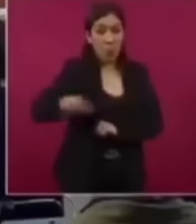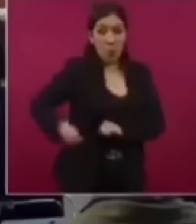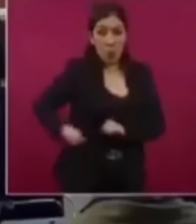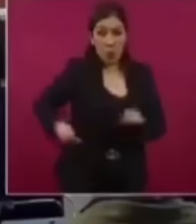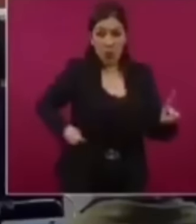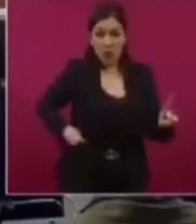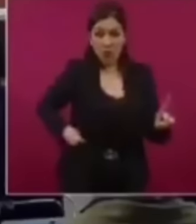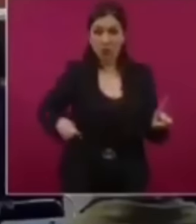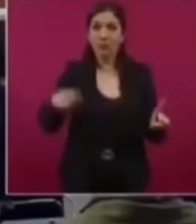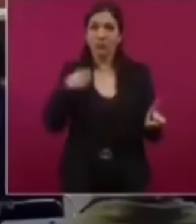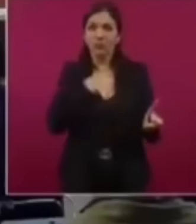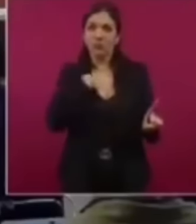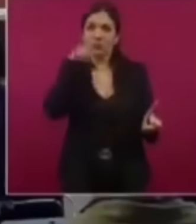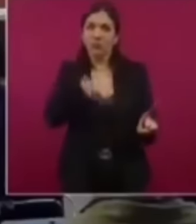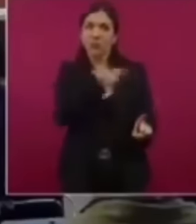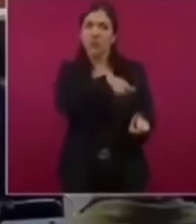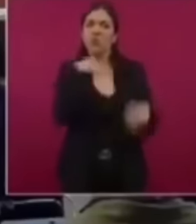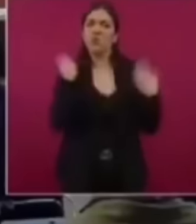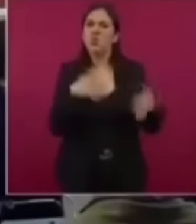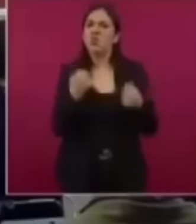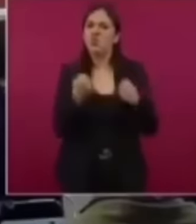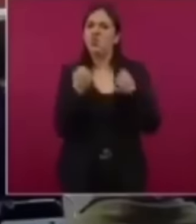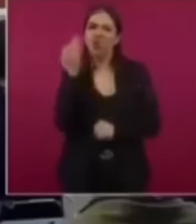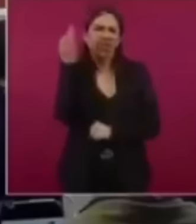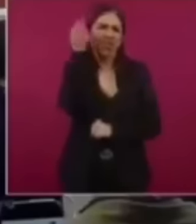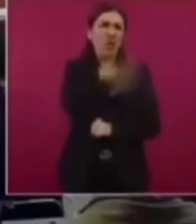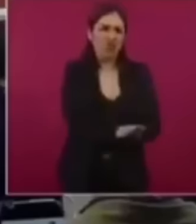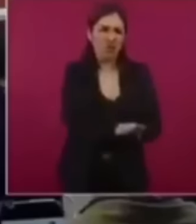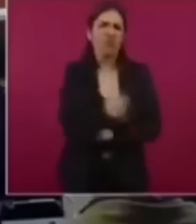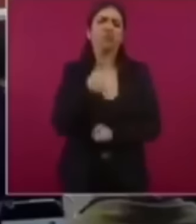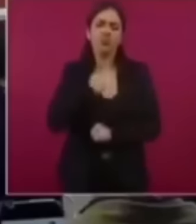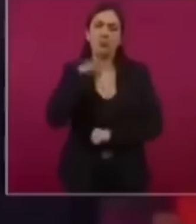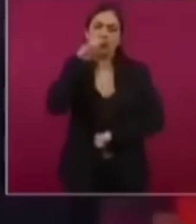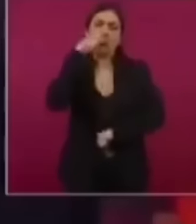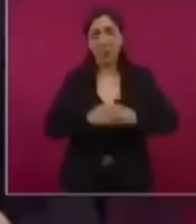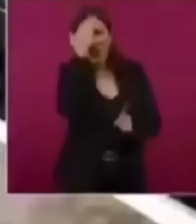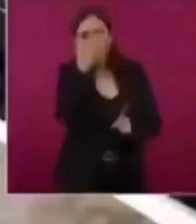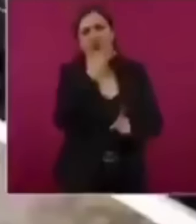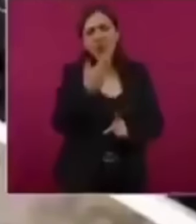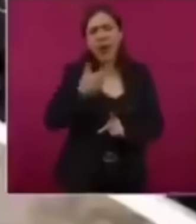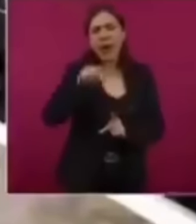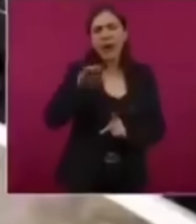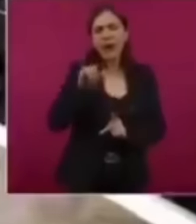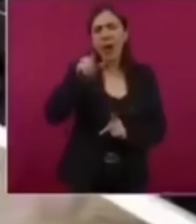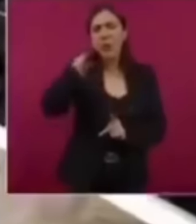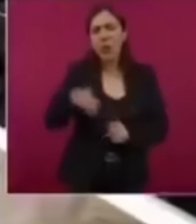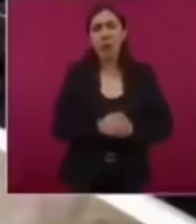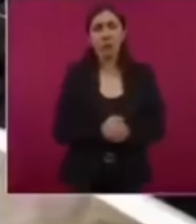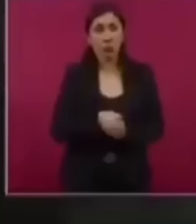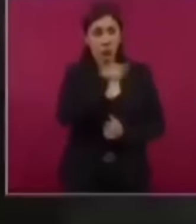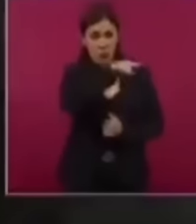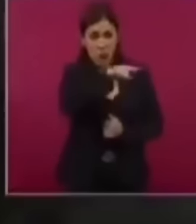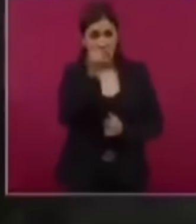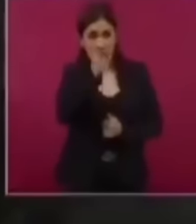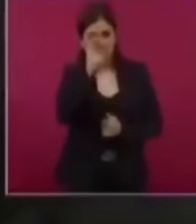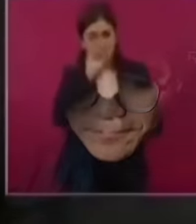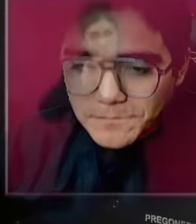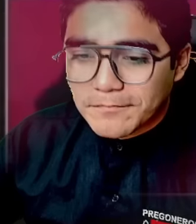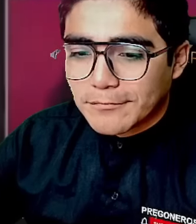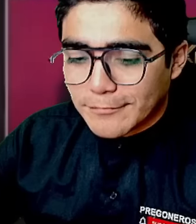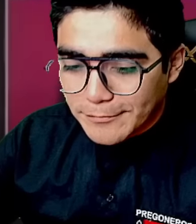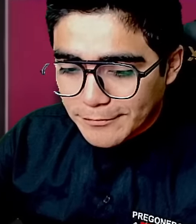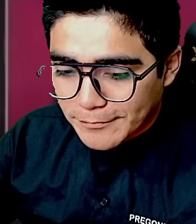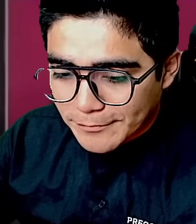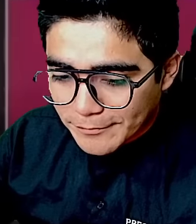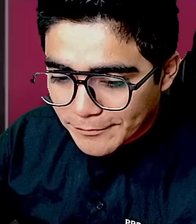supuesto que yo lo considero una verdadera traición y una deslealtad, y ahí asumiré mi parte de responsabilidad de haberlo nombrado. ¿Volvería a poner a García Luna ahí? Quizá con la información